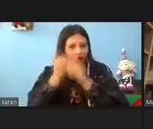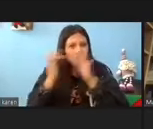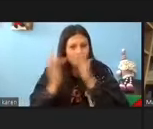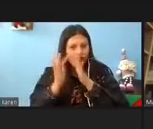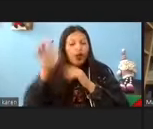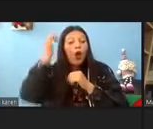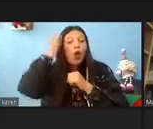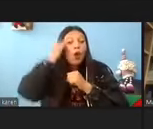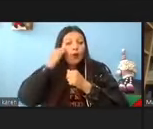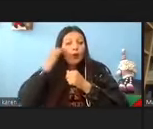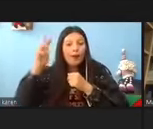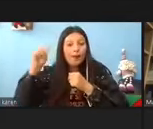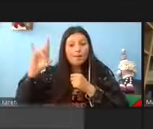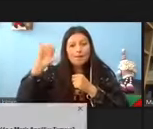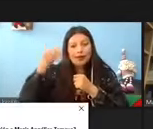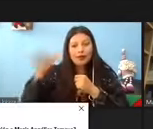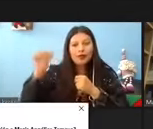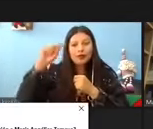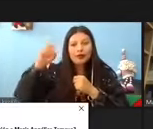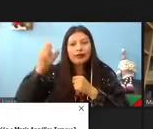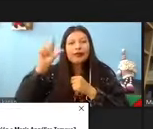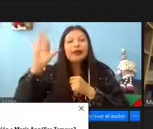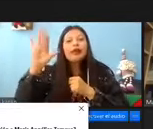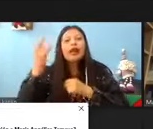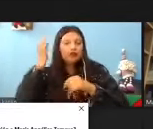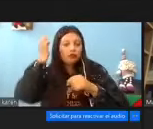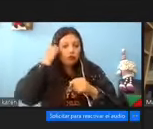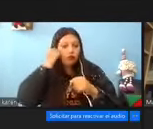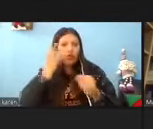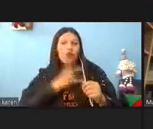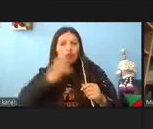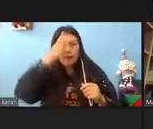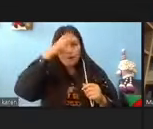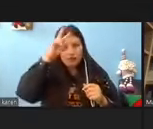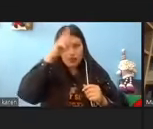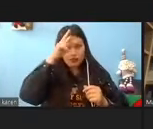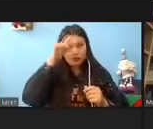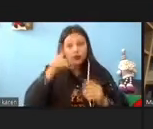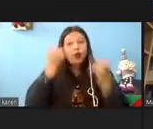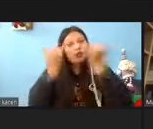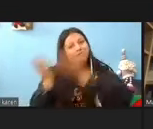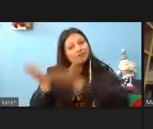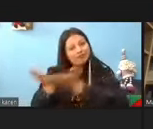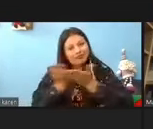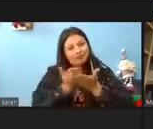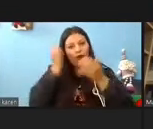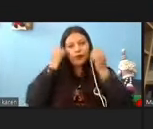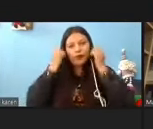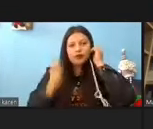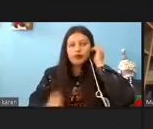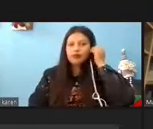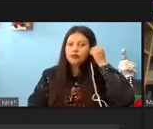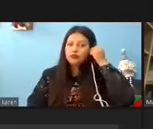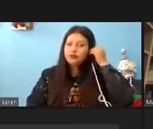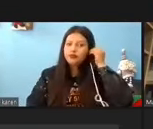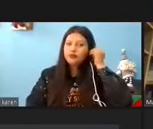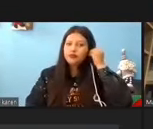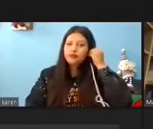profesora María Angélica Tamayo es profesora de la Universidad Iberoamericana de México. Entonces, te damos la bienvenida, María Angélica.